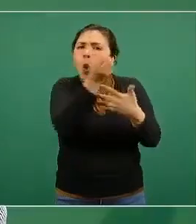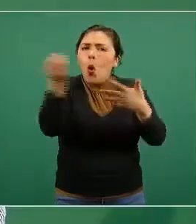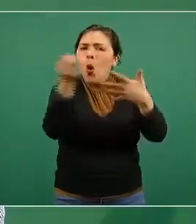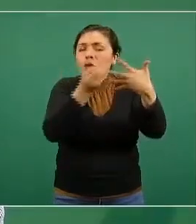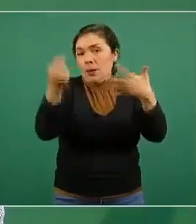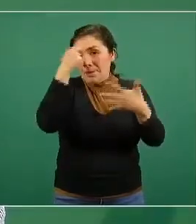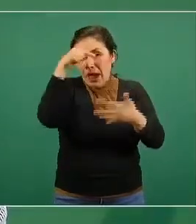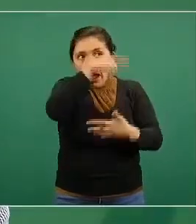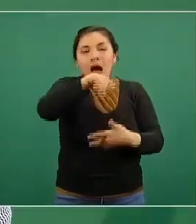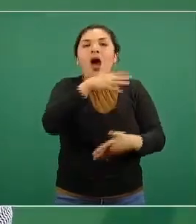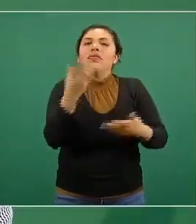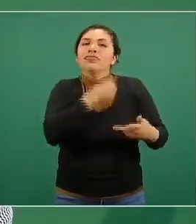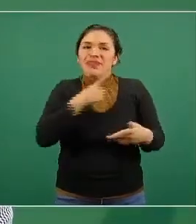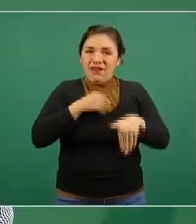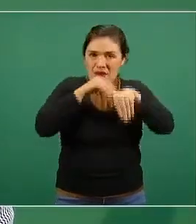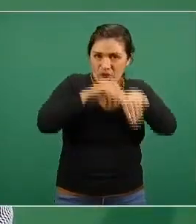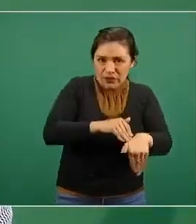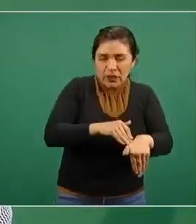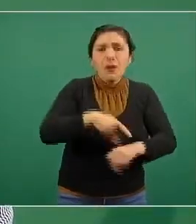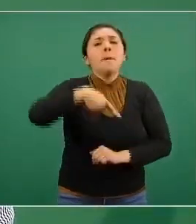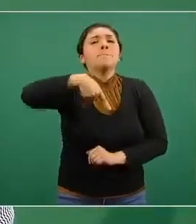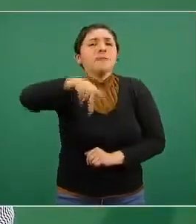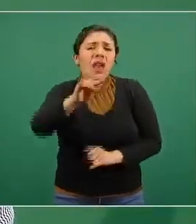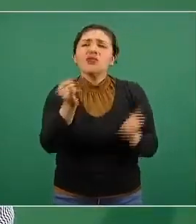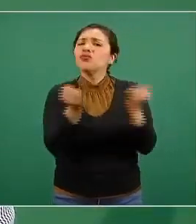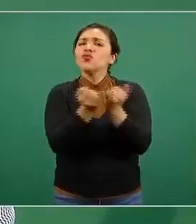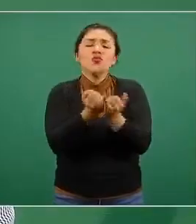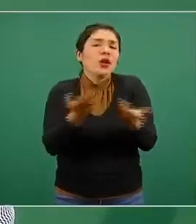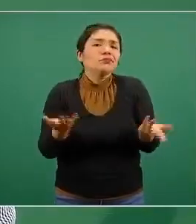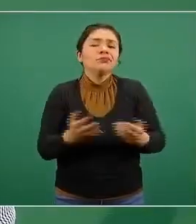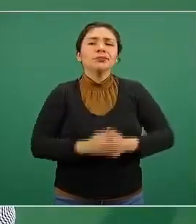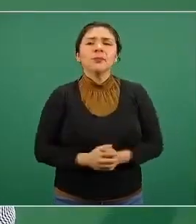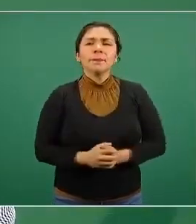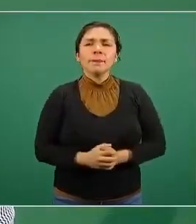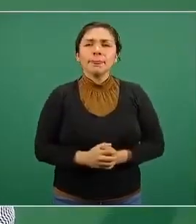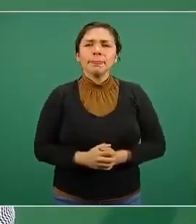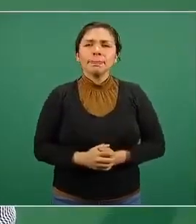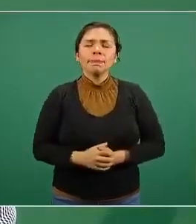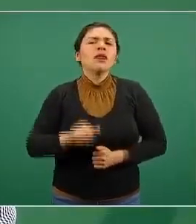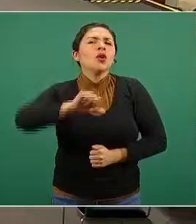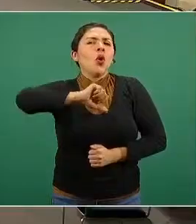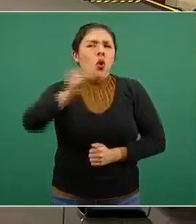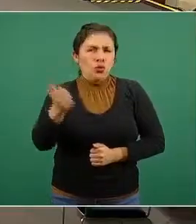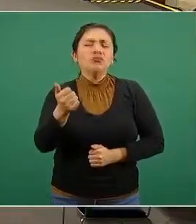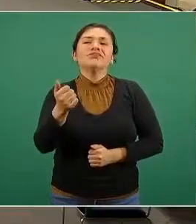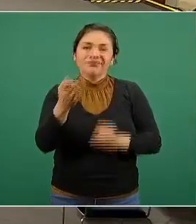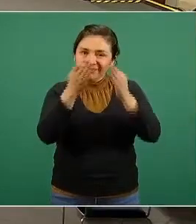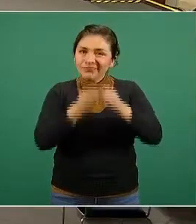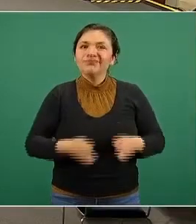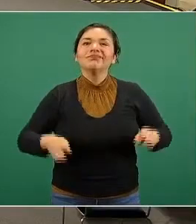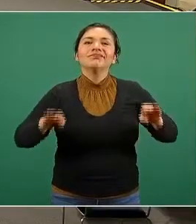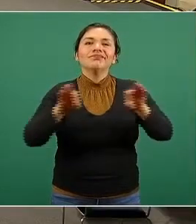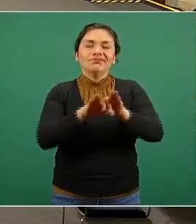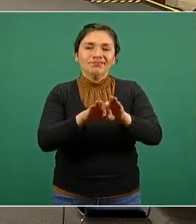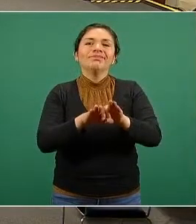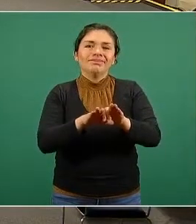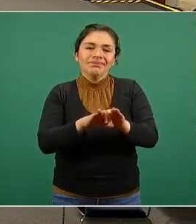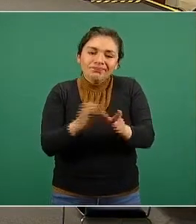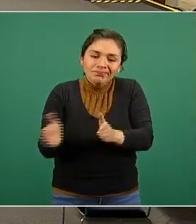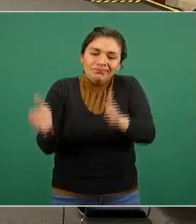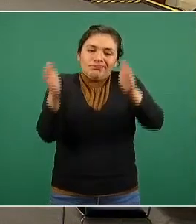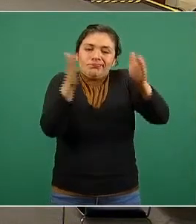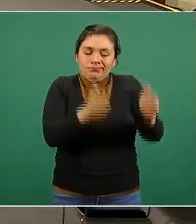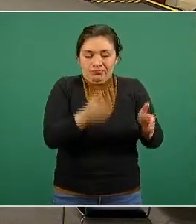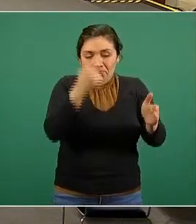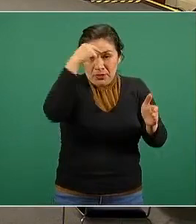éstas se lleven a cabo. Pero también hay otra gran parte importante, otro segmento